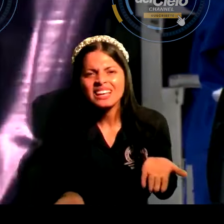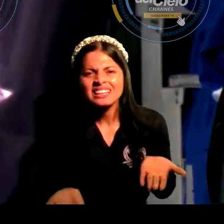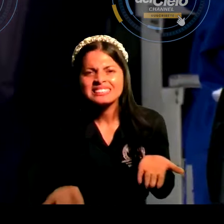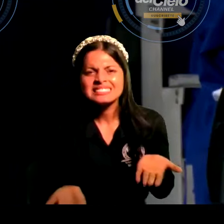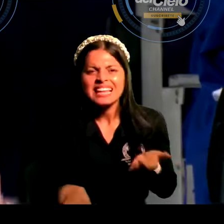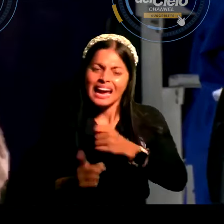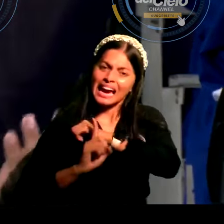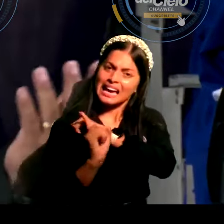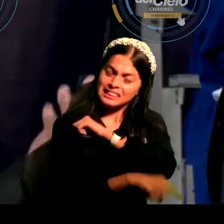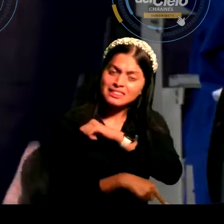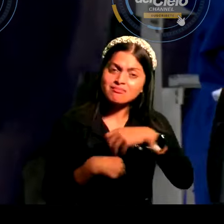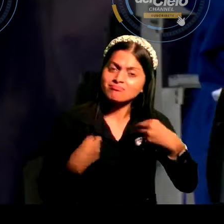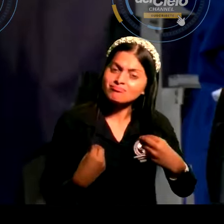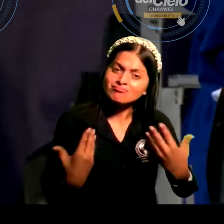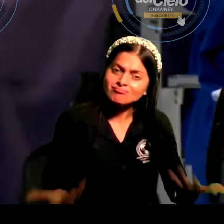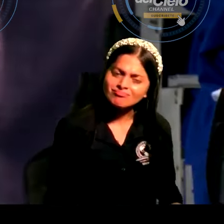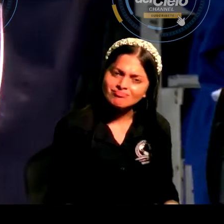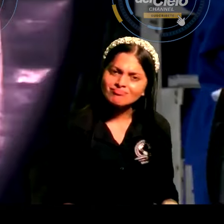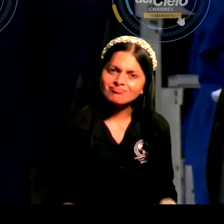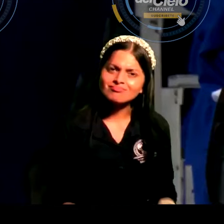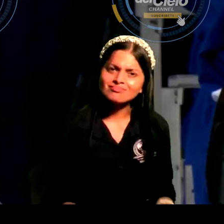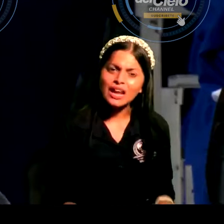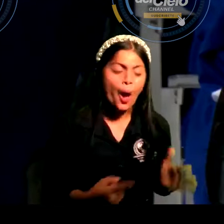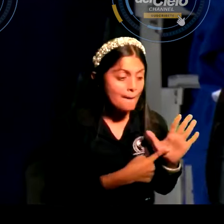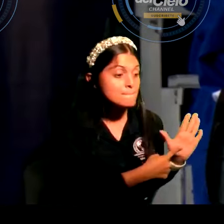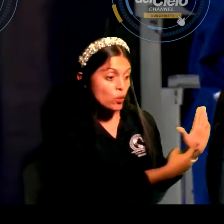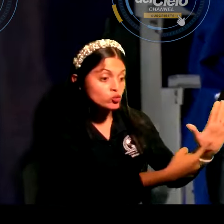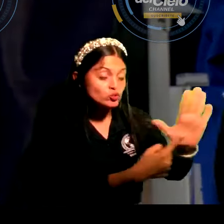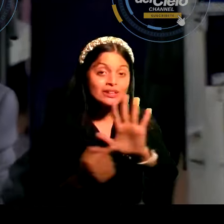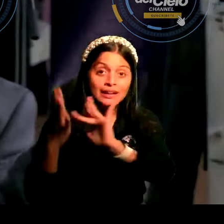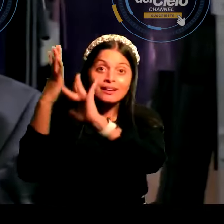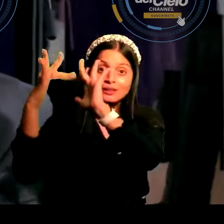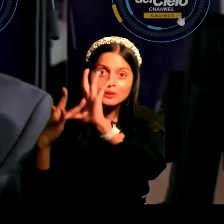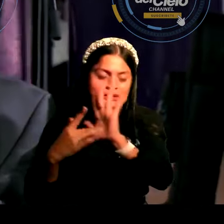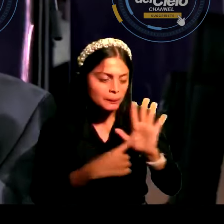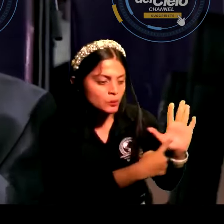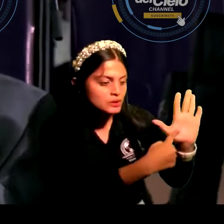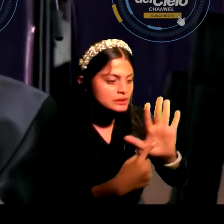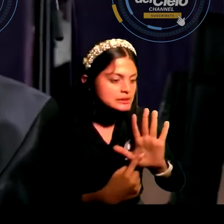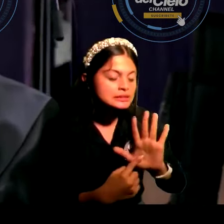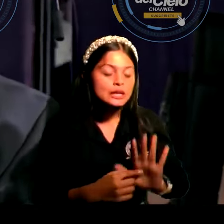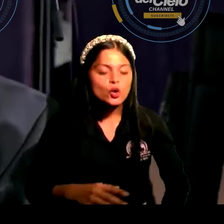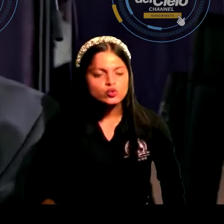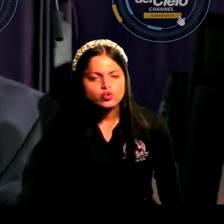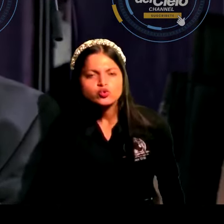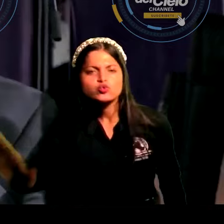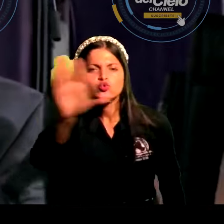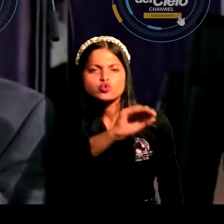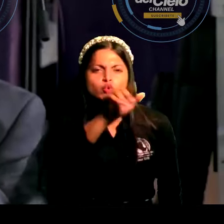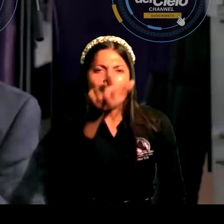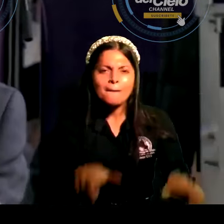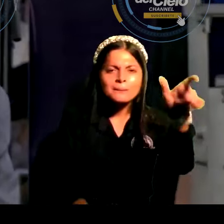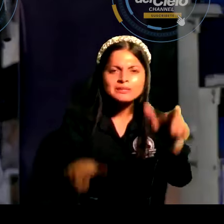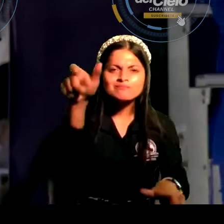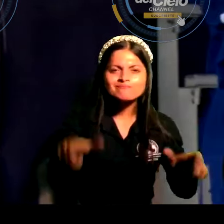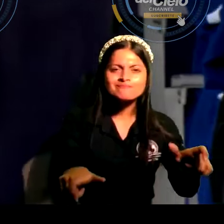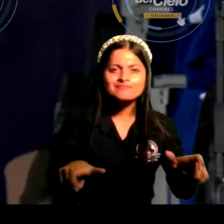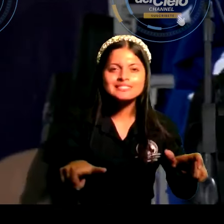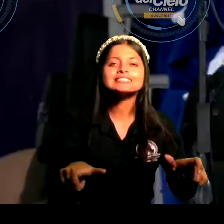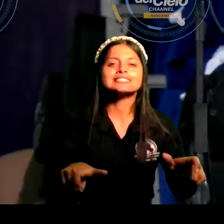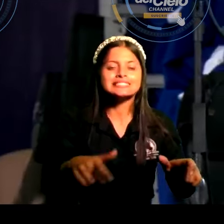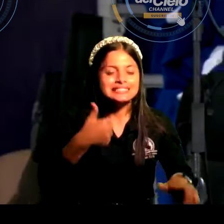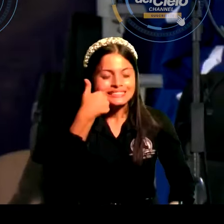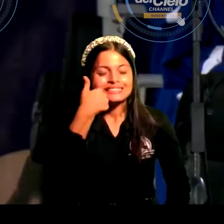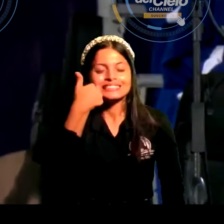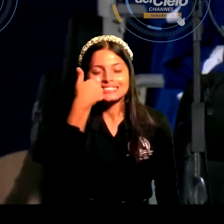aún? Todavía os rebelaréis. Y escucha esto: toda cabeza está enferma